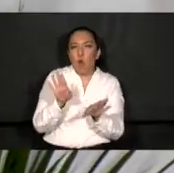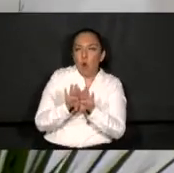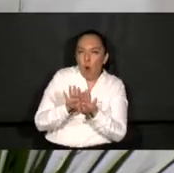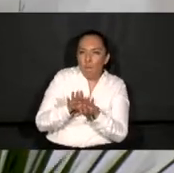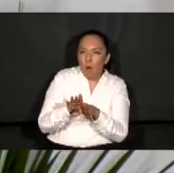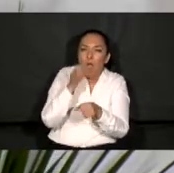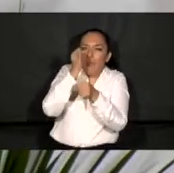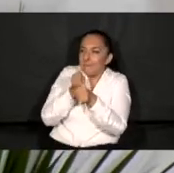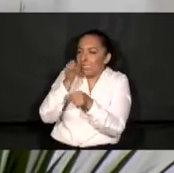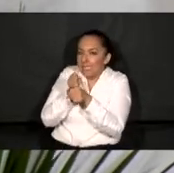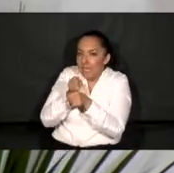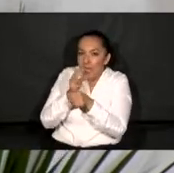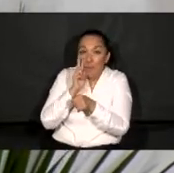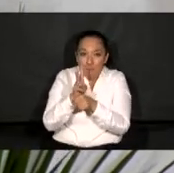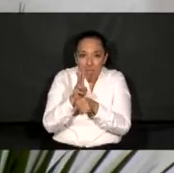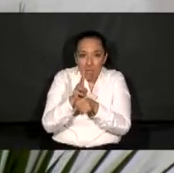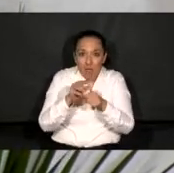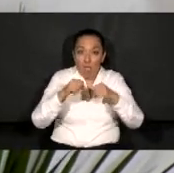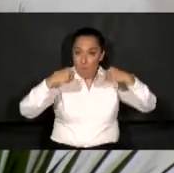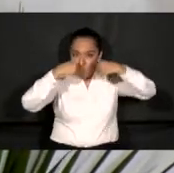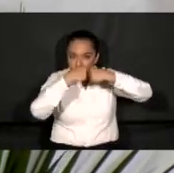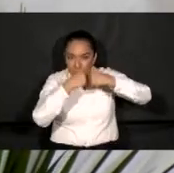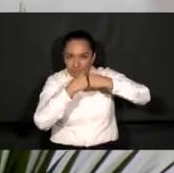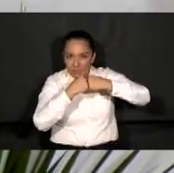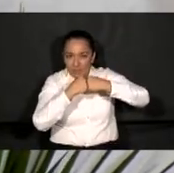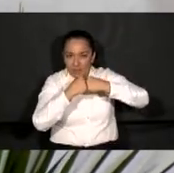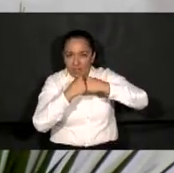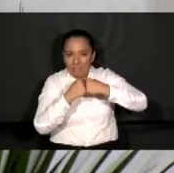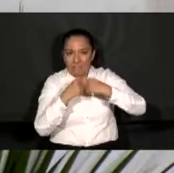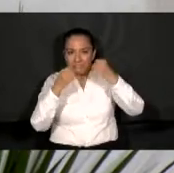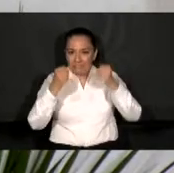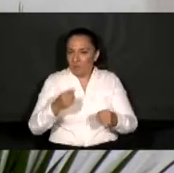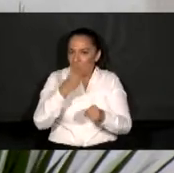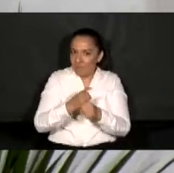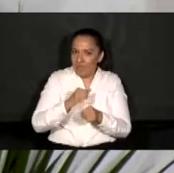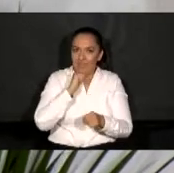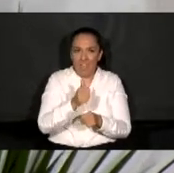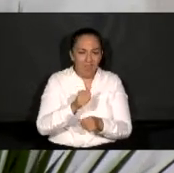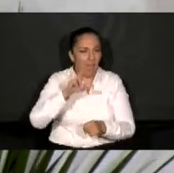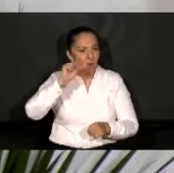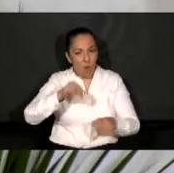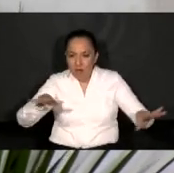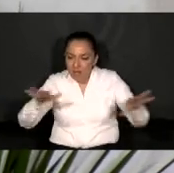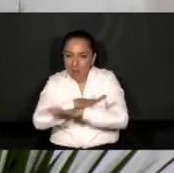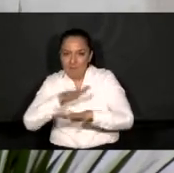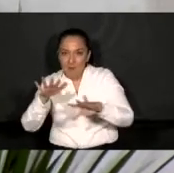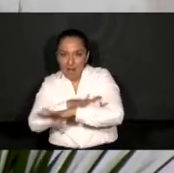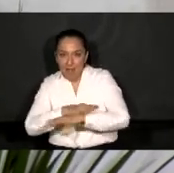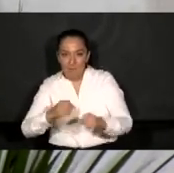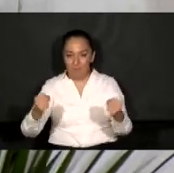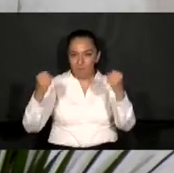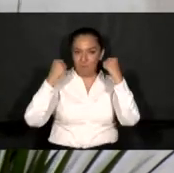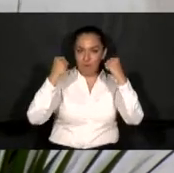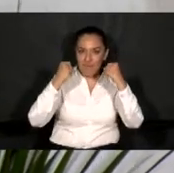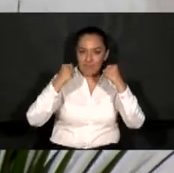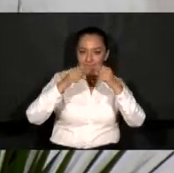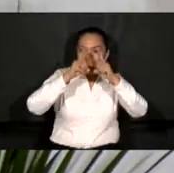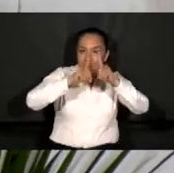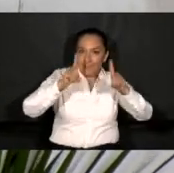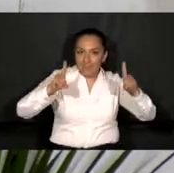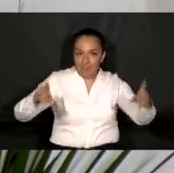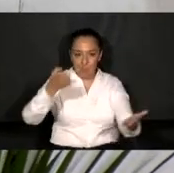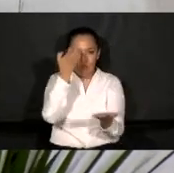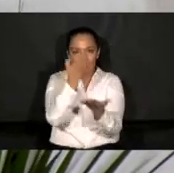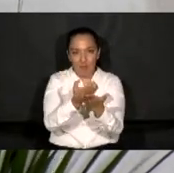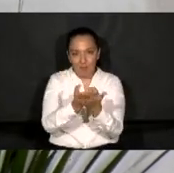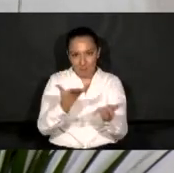estigma de que las fronteras son lugares inseguros y posicionar su fuerza como polos de desarrollo